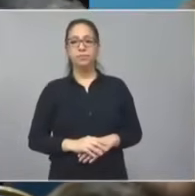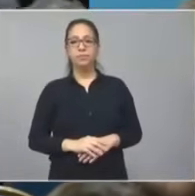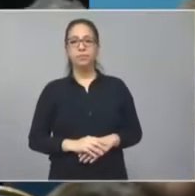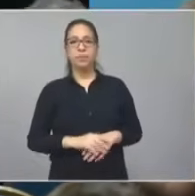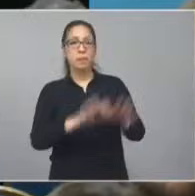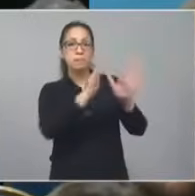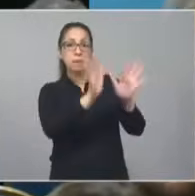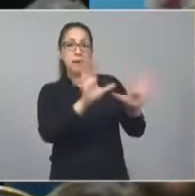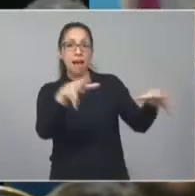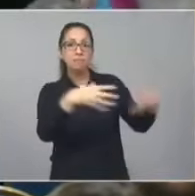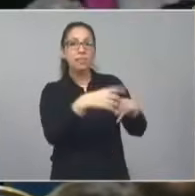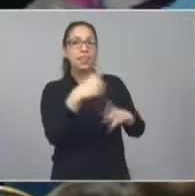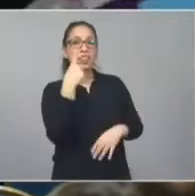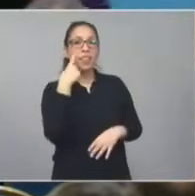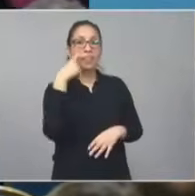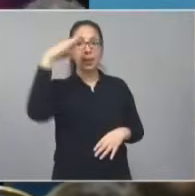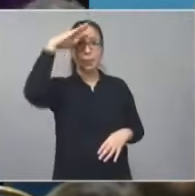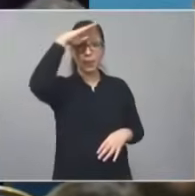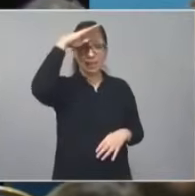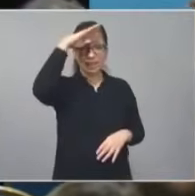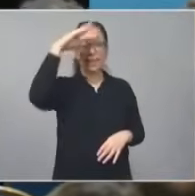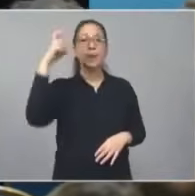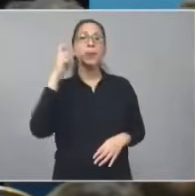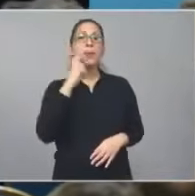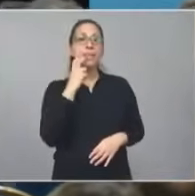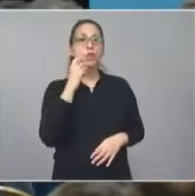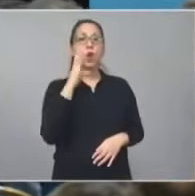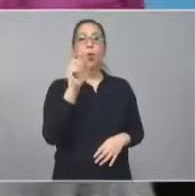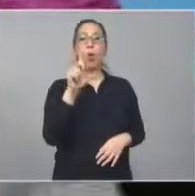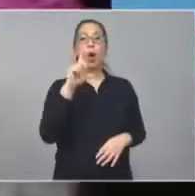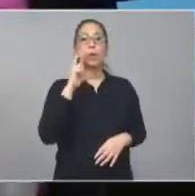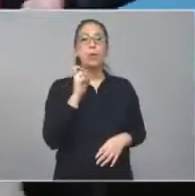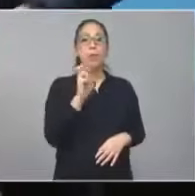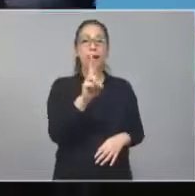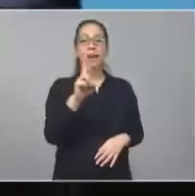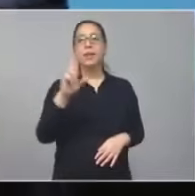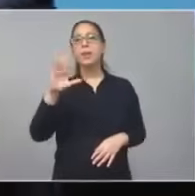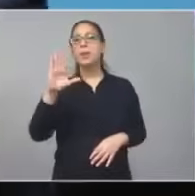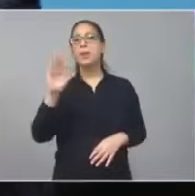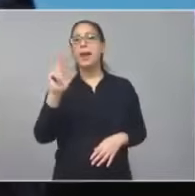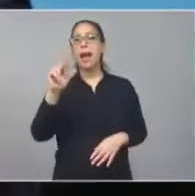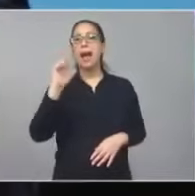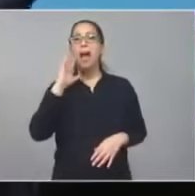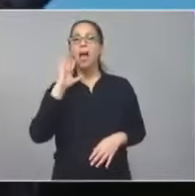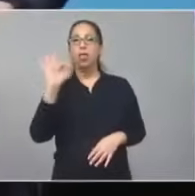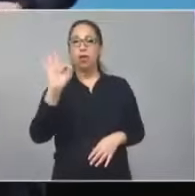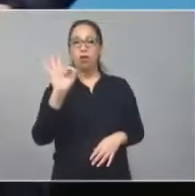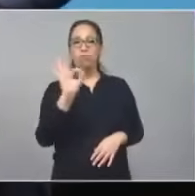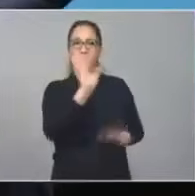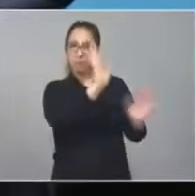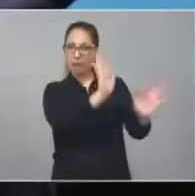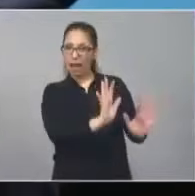Y se preparan los intendentes de Berazategui, Berizzo, Bolívar y Bragado.